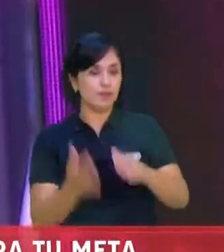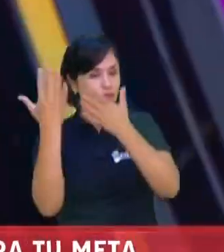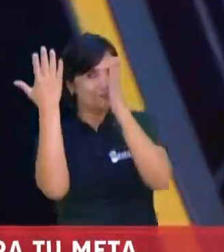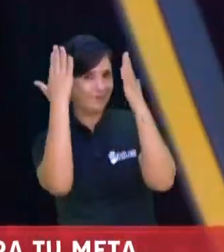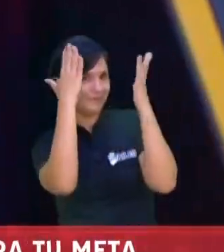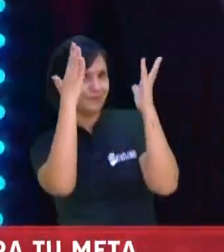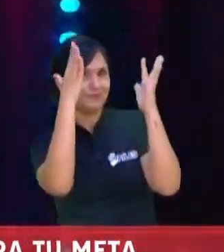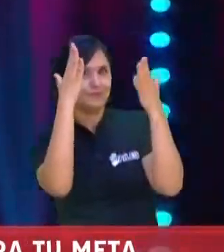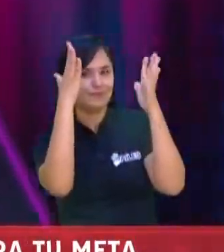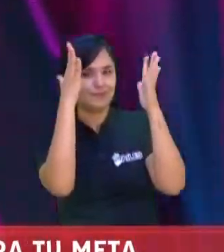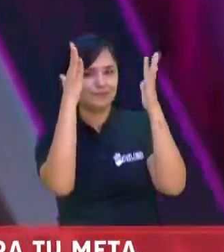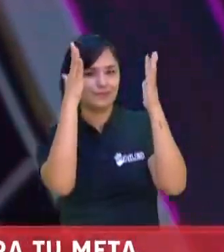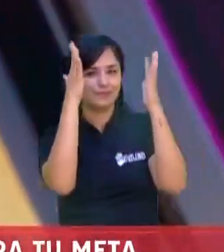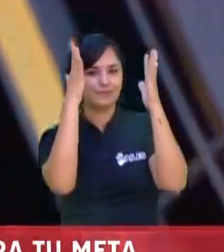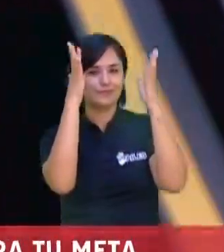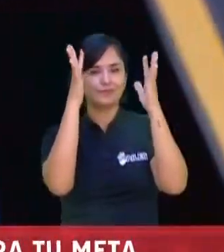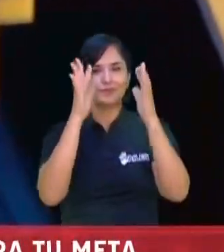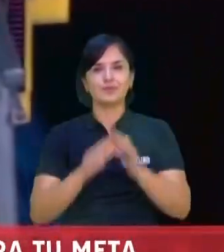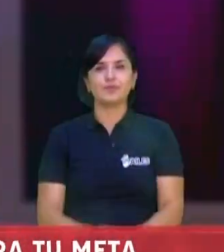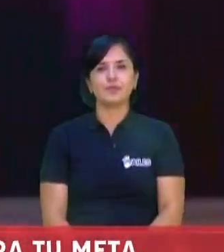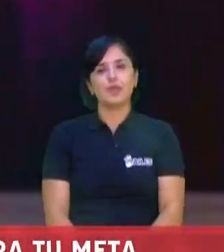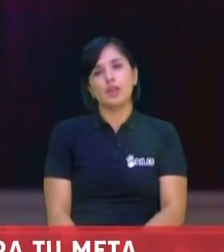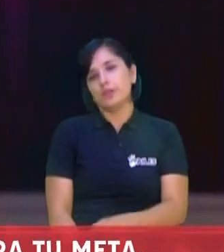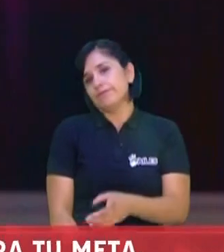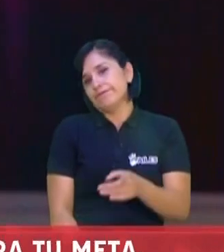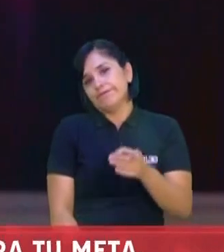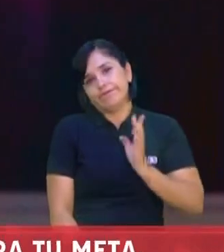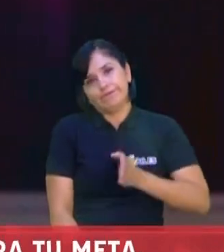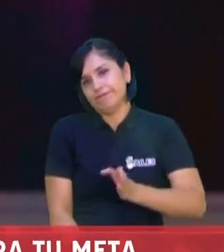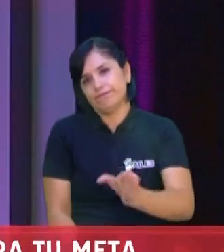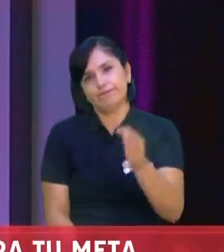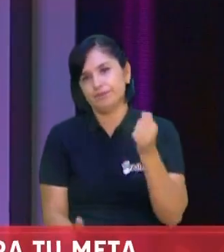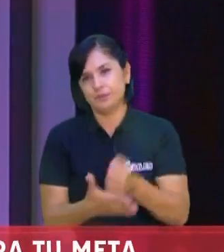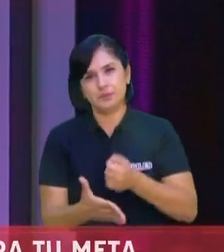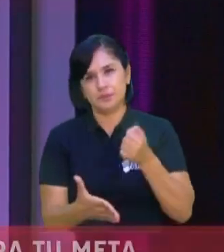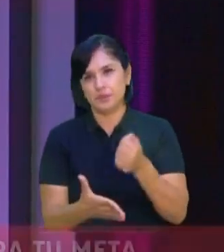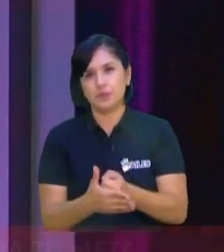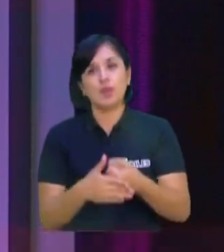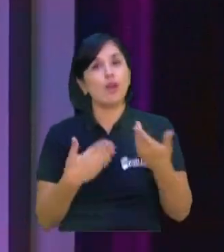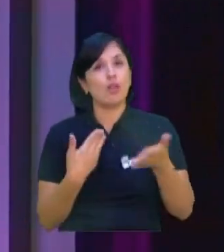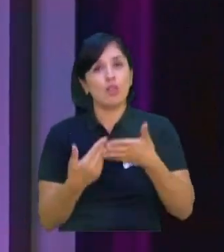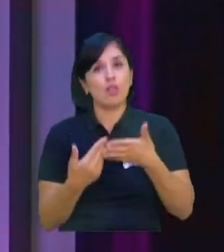De aquí. Chao. Tenemos que seguir luchando y me dicen que en Temuco.